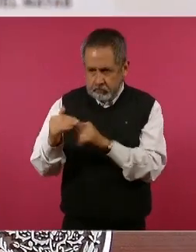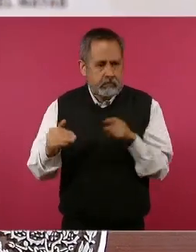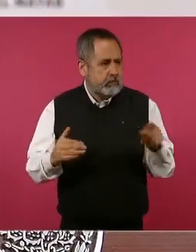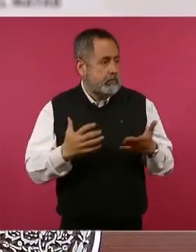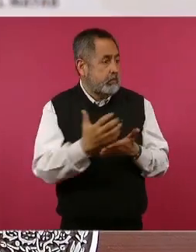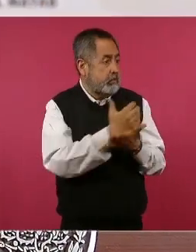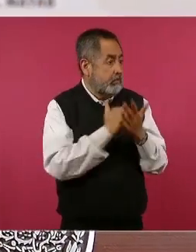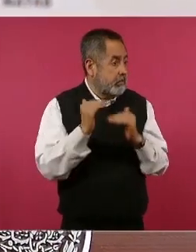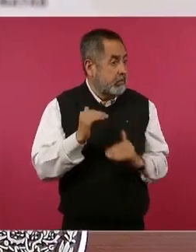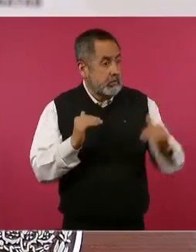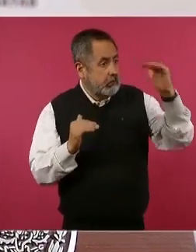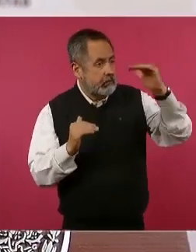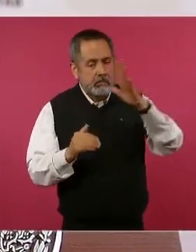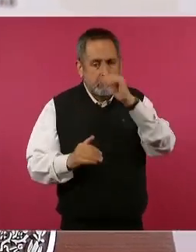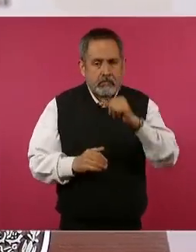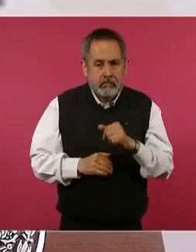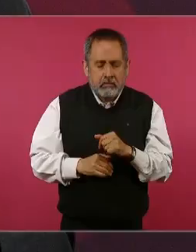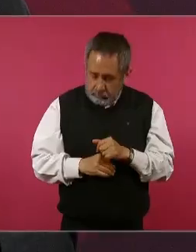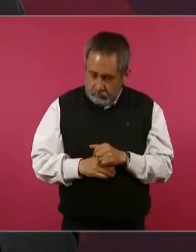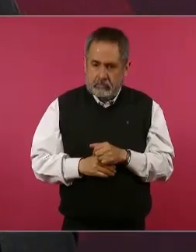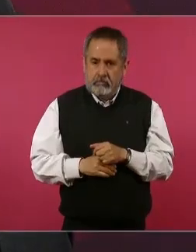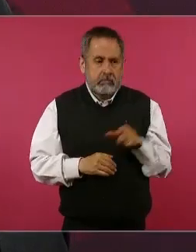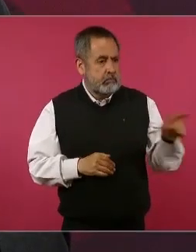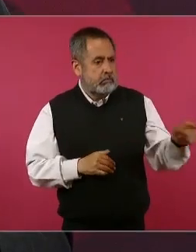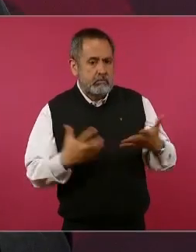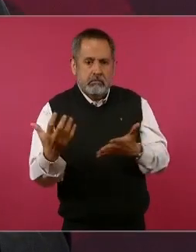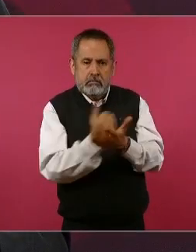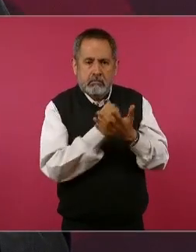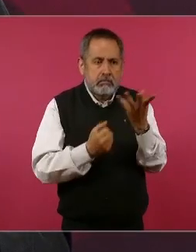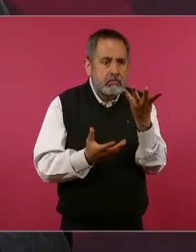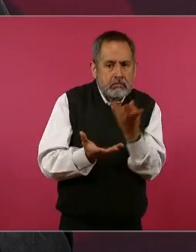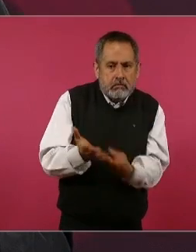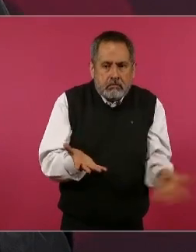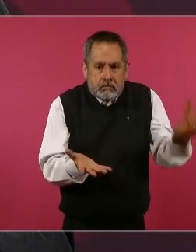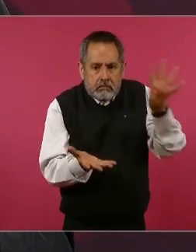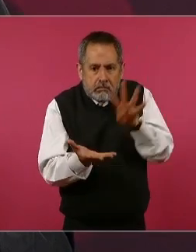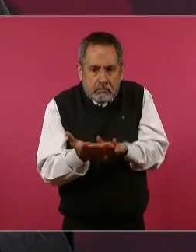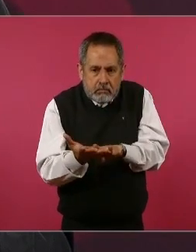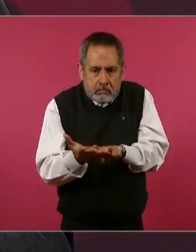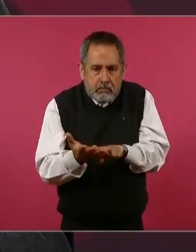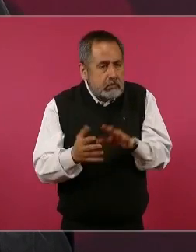el presidente y ellos ganan cuatro veces más?